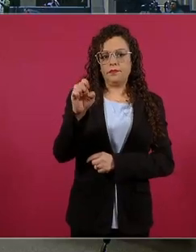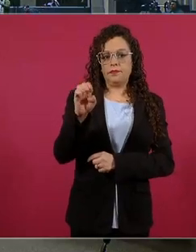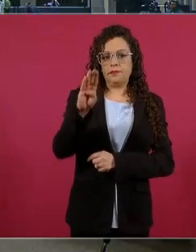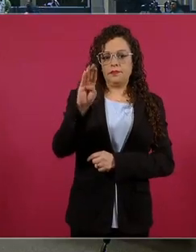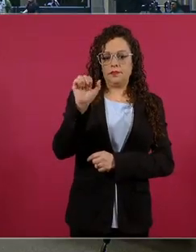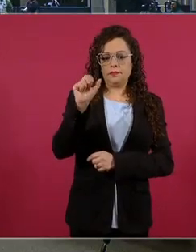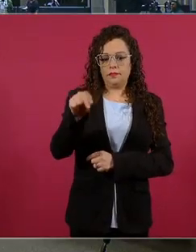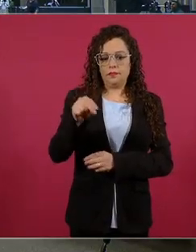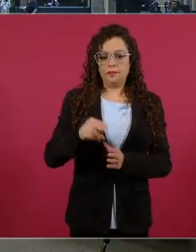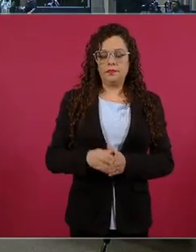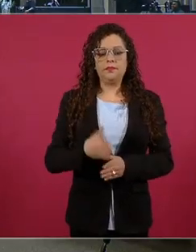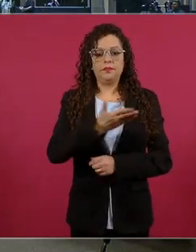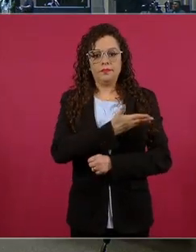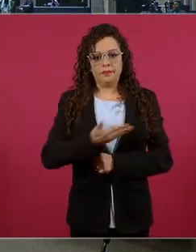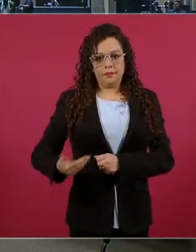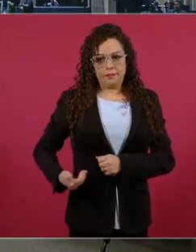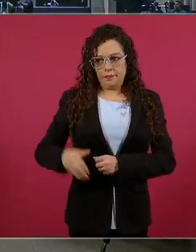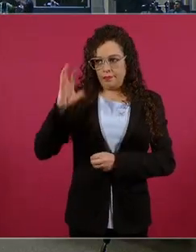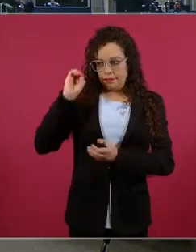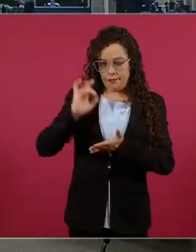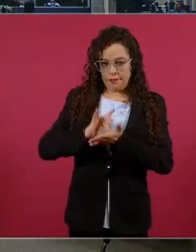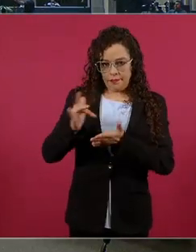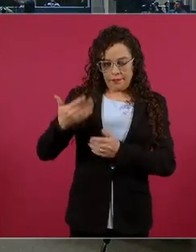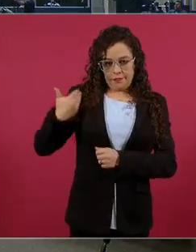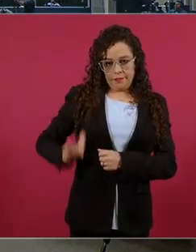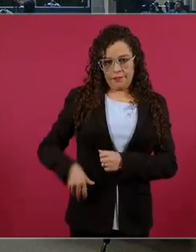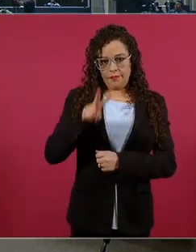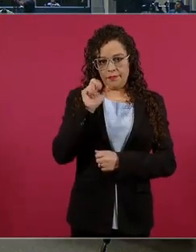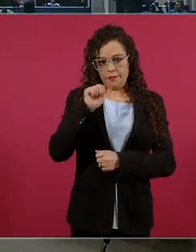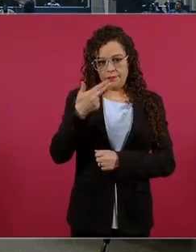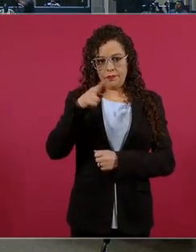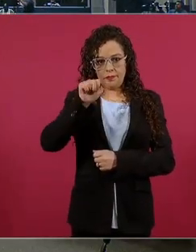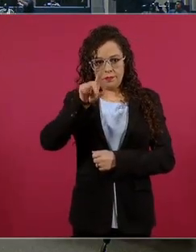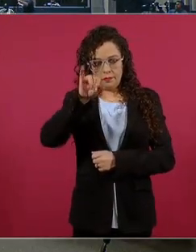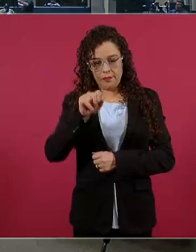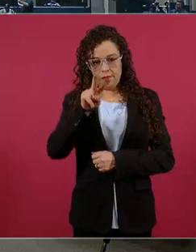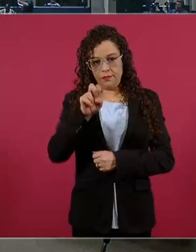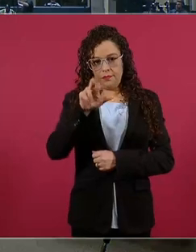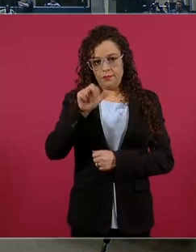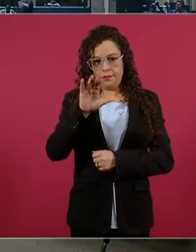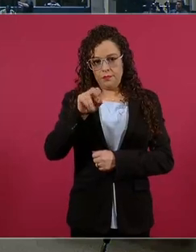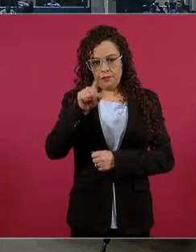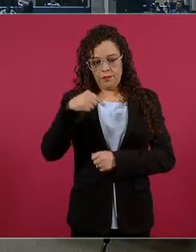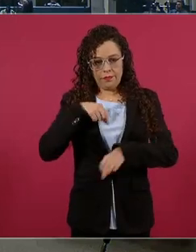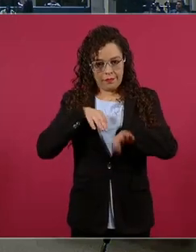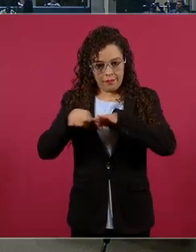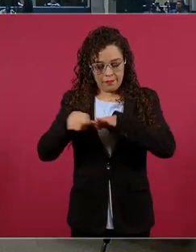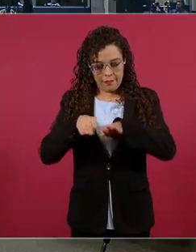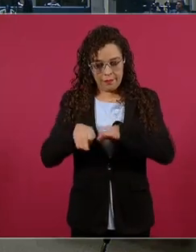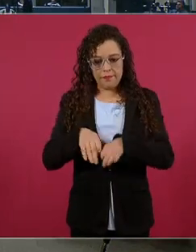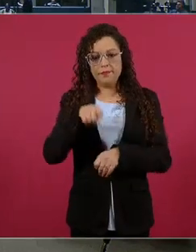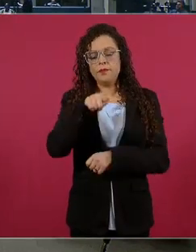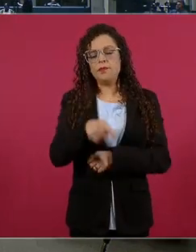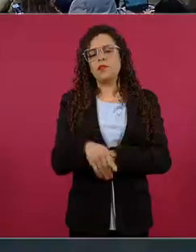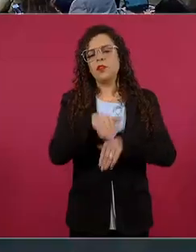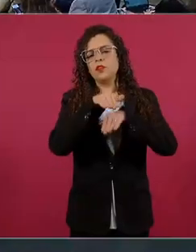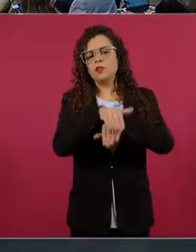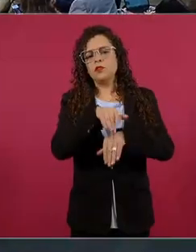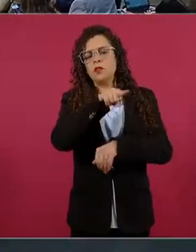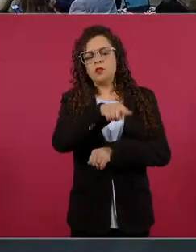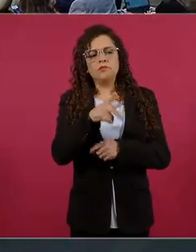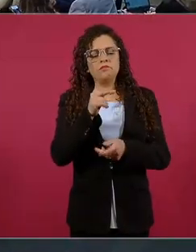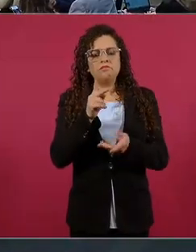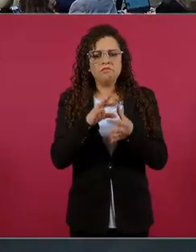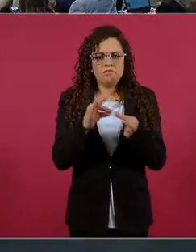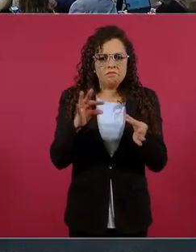Gracias, presidente. Vanguardia Veracruz. Completando lo que decía el compañero, igualmente le tendría que agregar, presidente, que se está